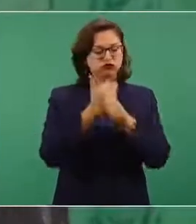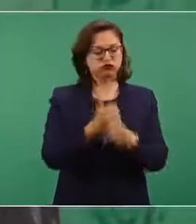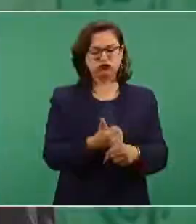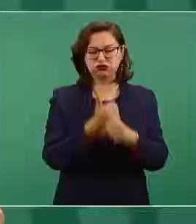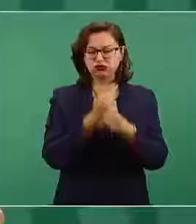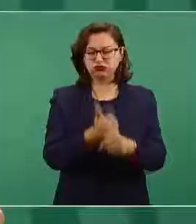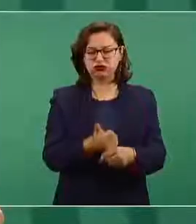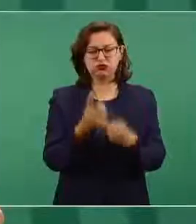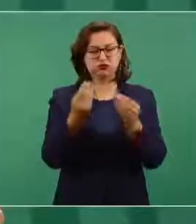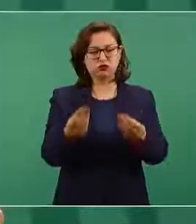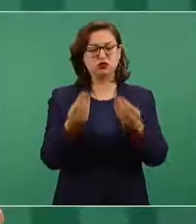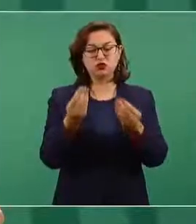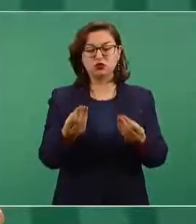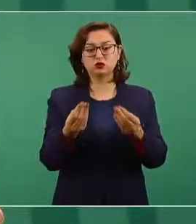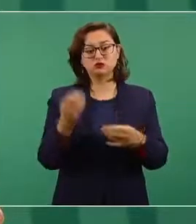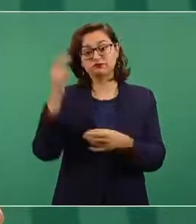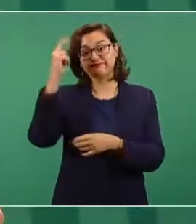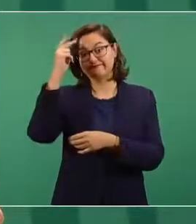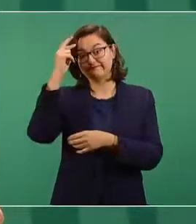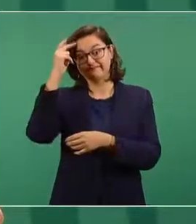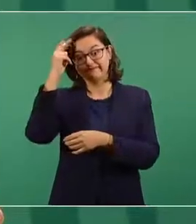del porfiriato.